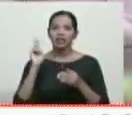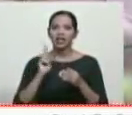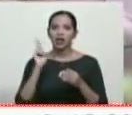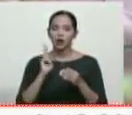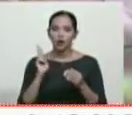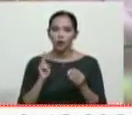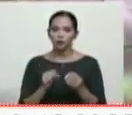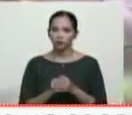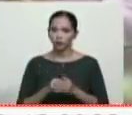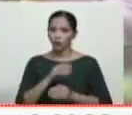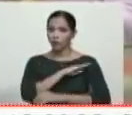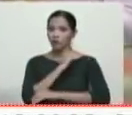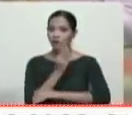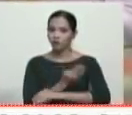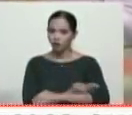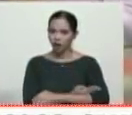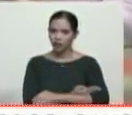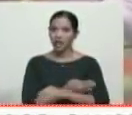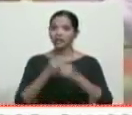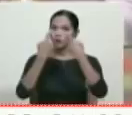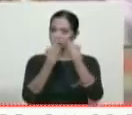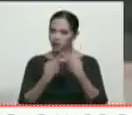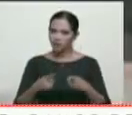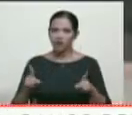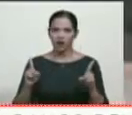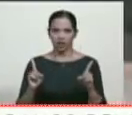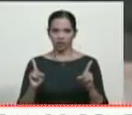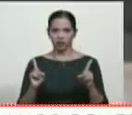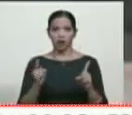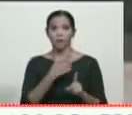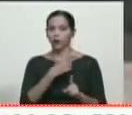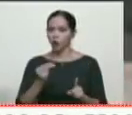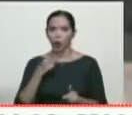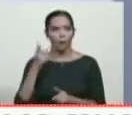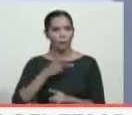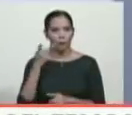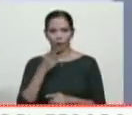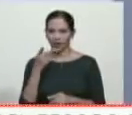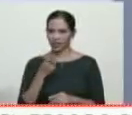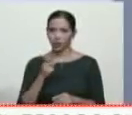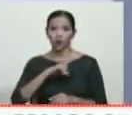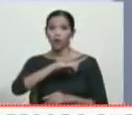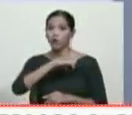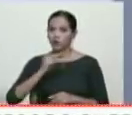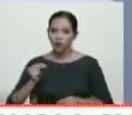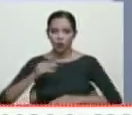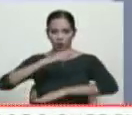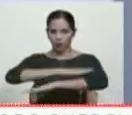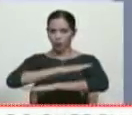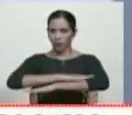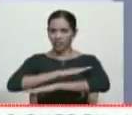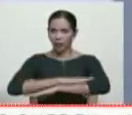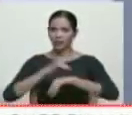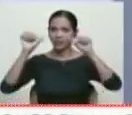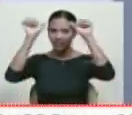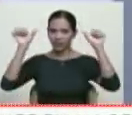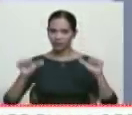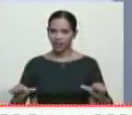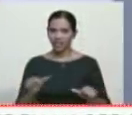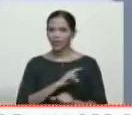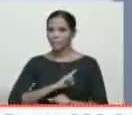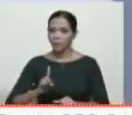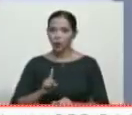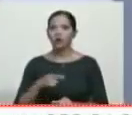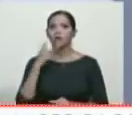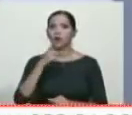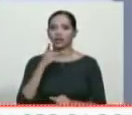la fuerza. Eso es otra cosa. Pero no es un comportamiento sistemático ni es política de Estado.